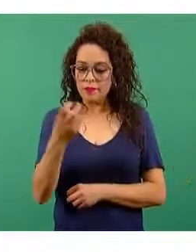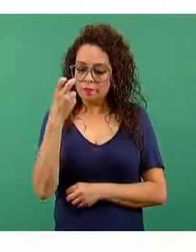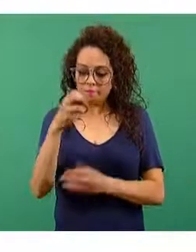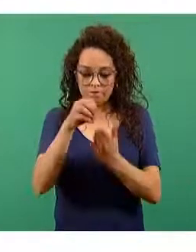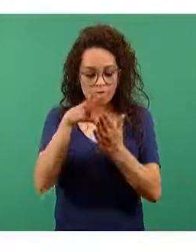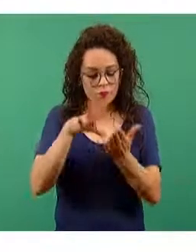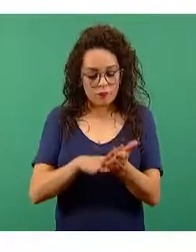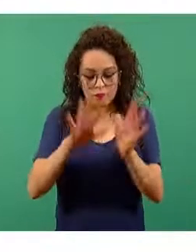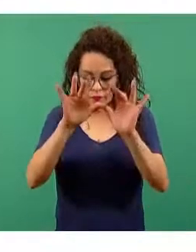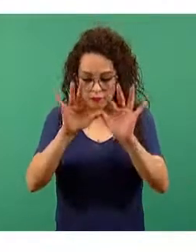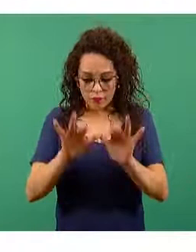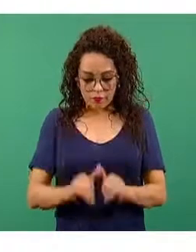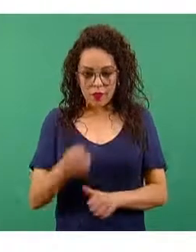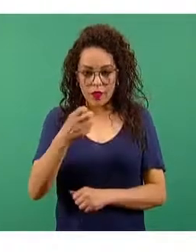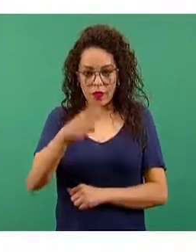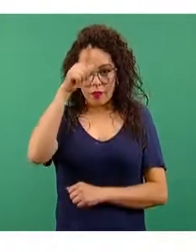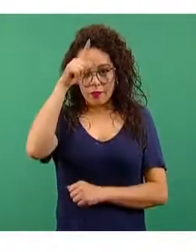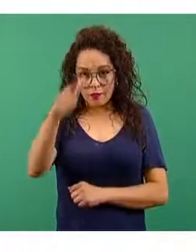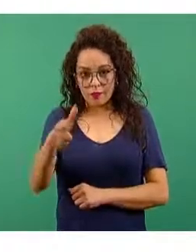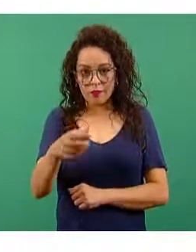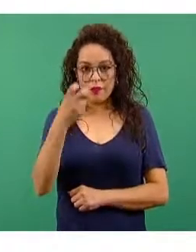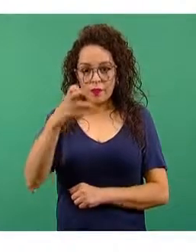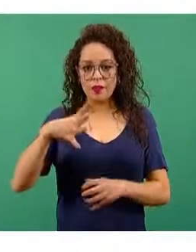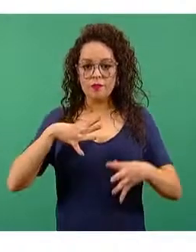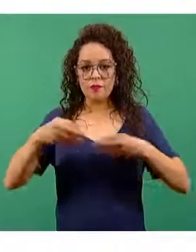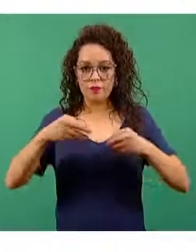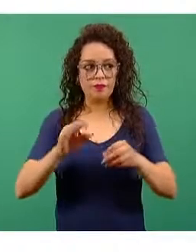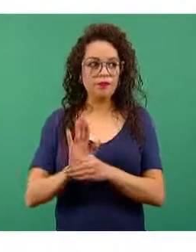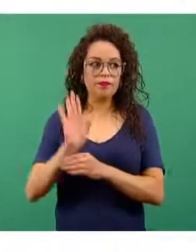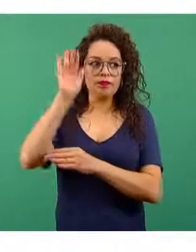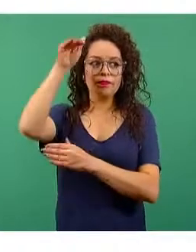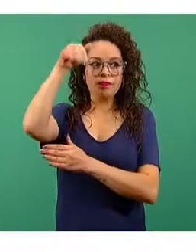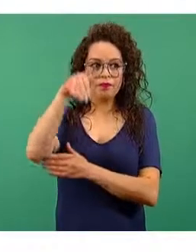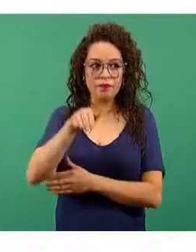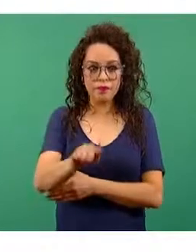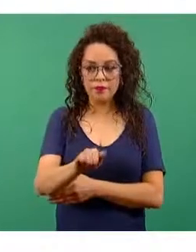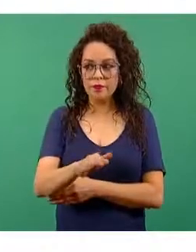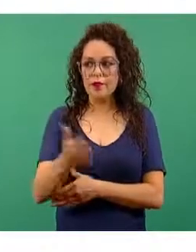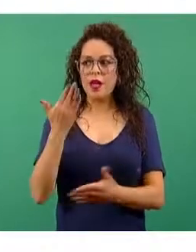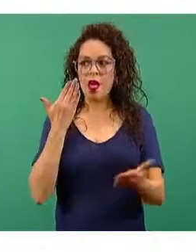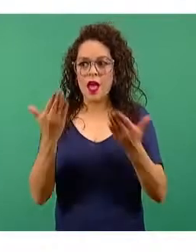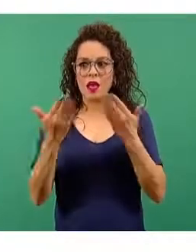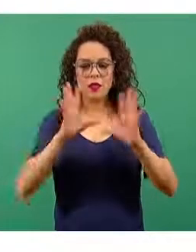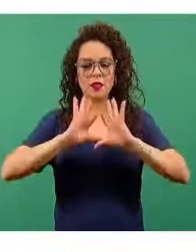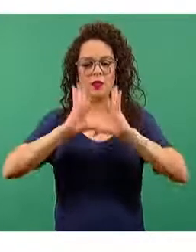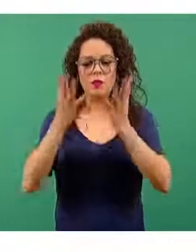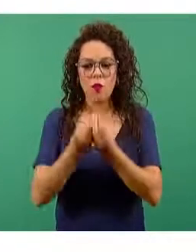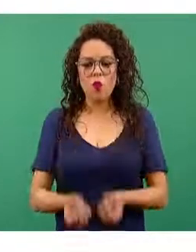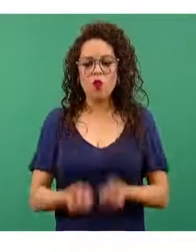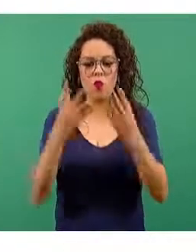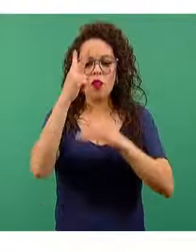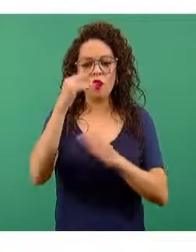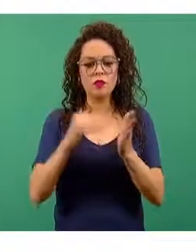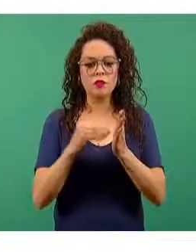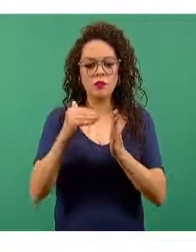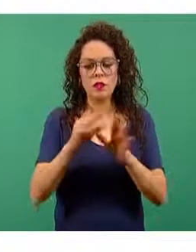reflejados en esta curva epidémica. El total de casos estimados es de